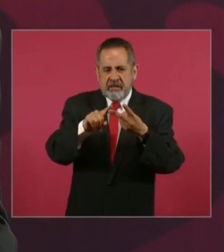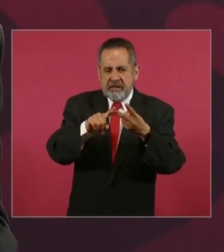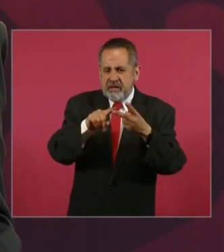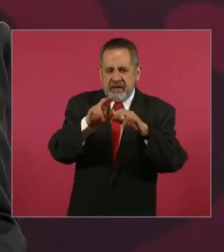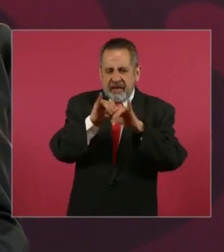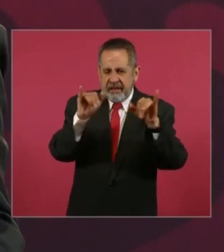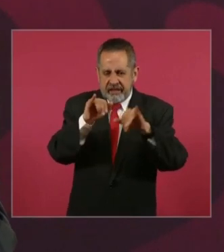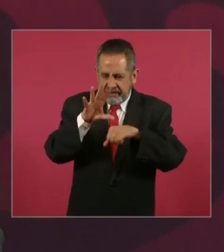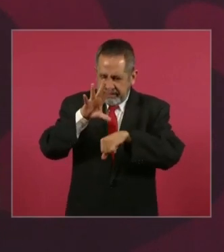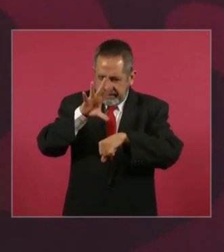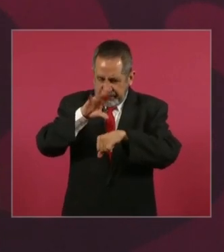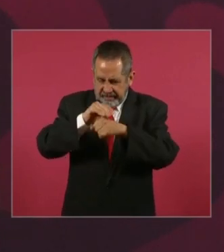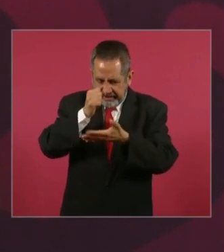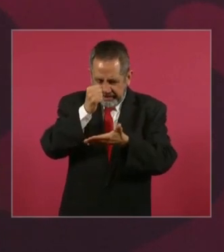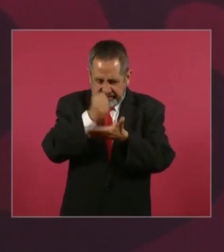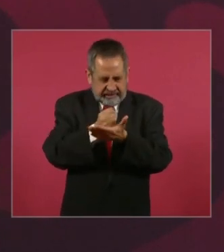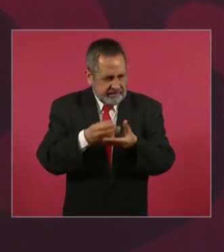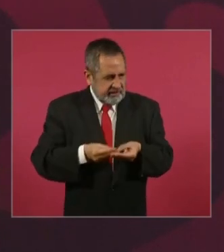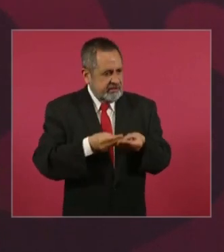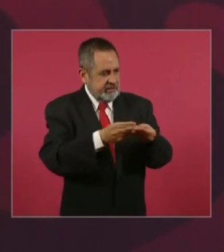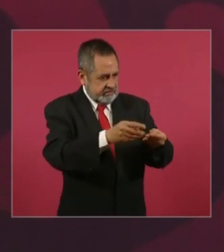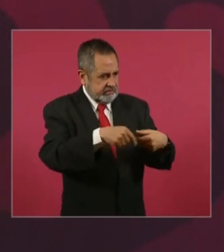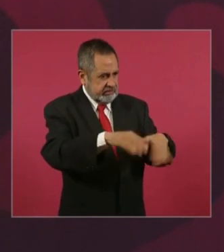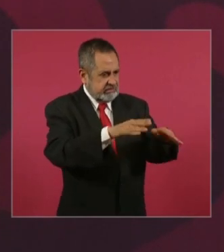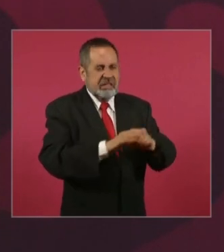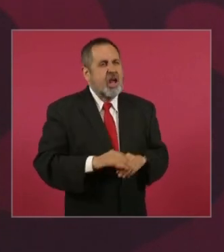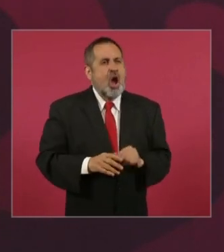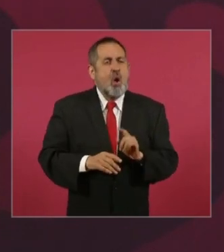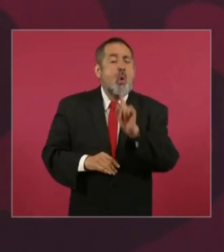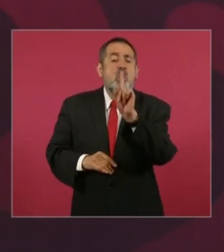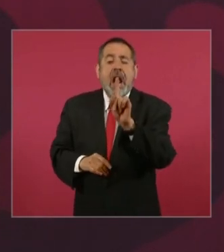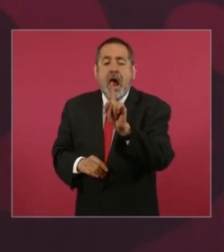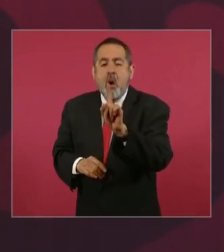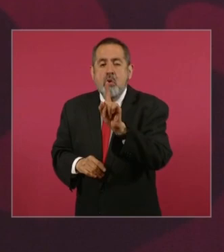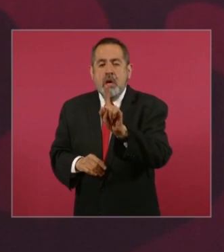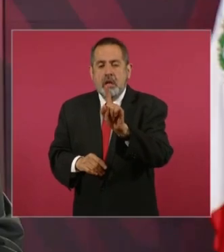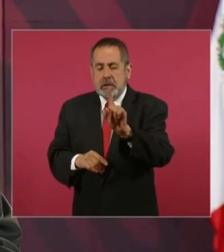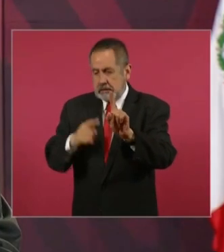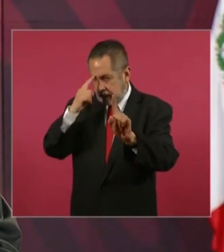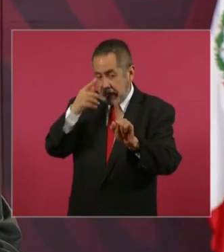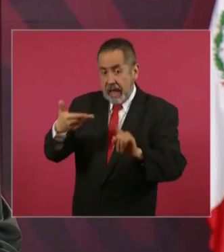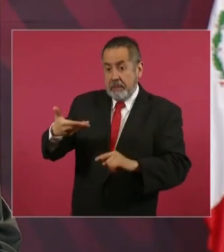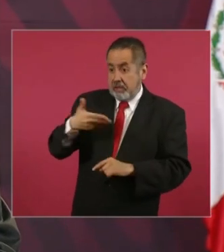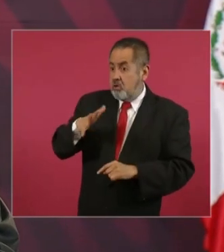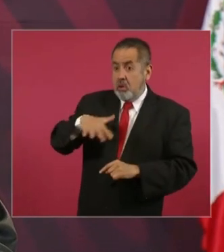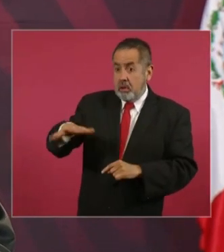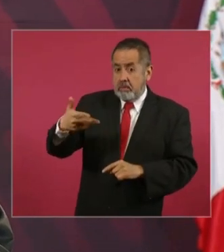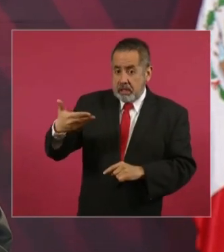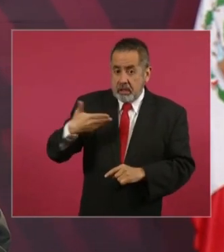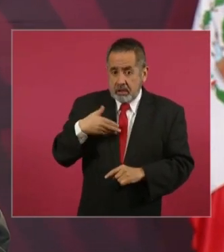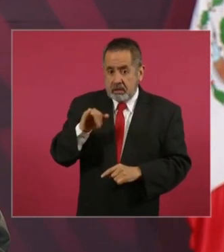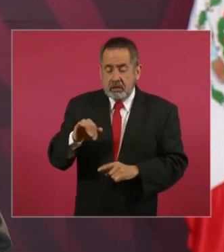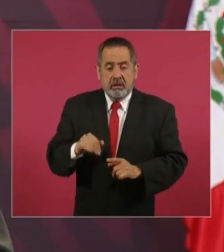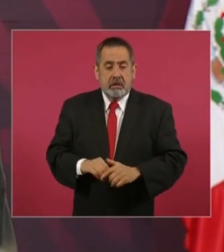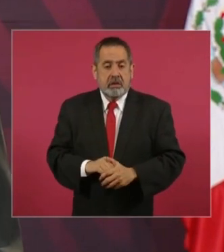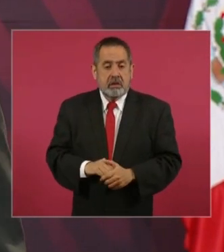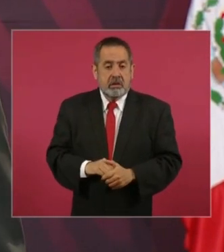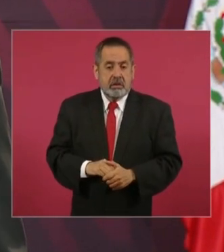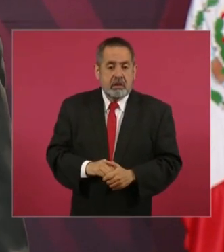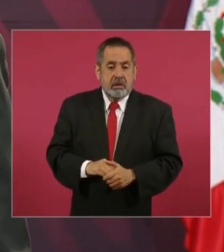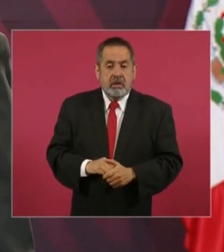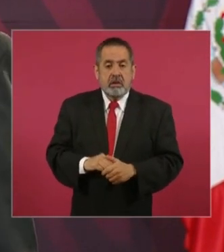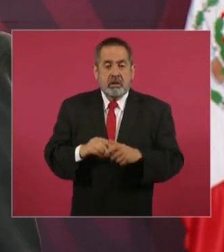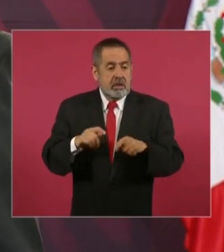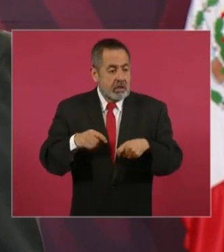no hemos otorgado ninguna concesión, bueno, una, porque lo pidió la gente. Concesión ninguna, presidente.